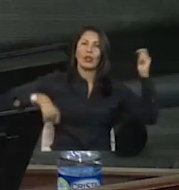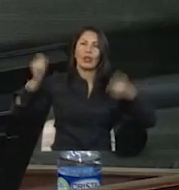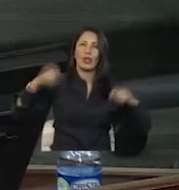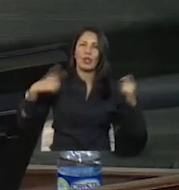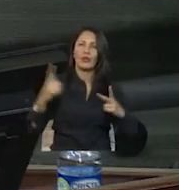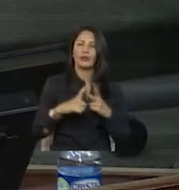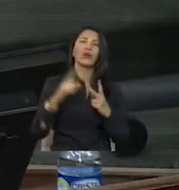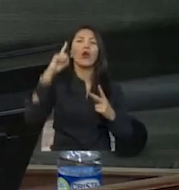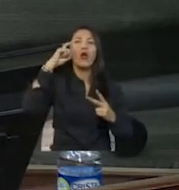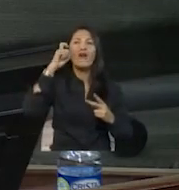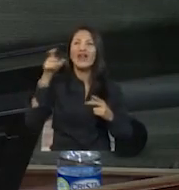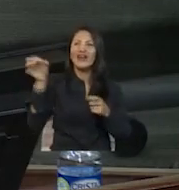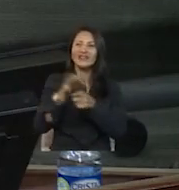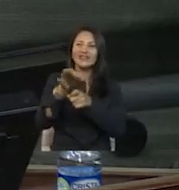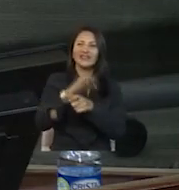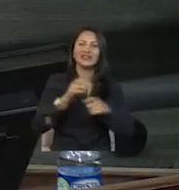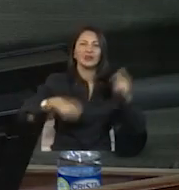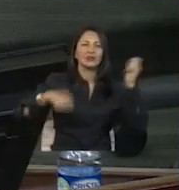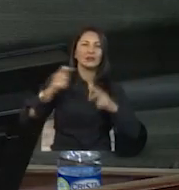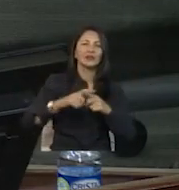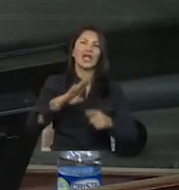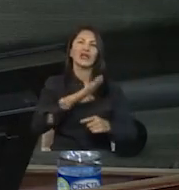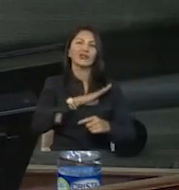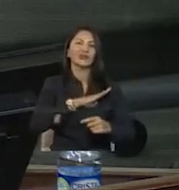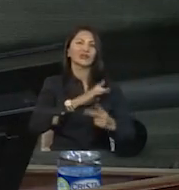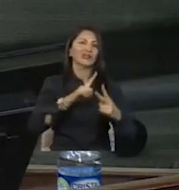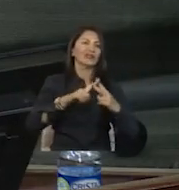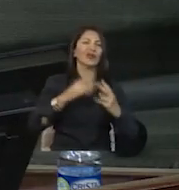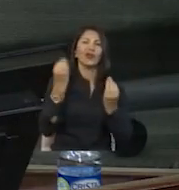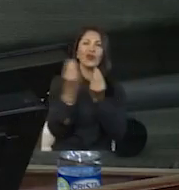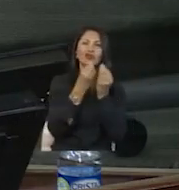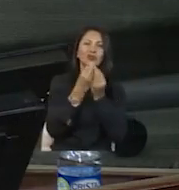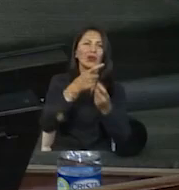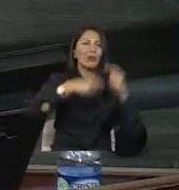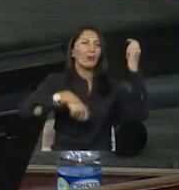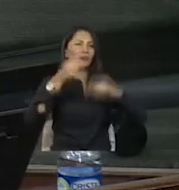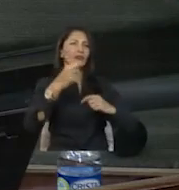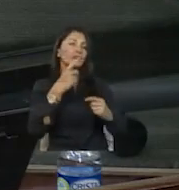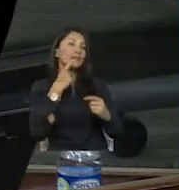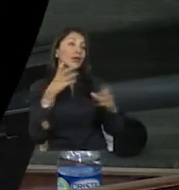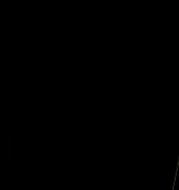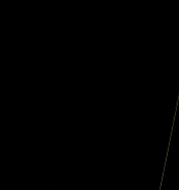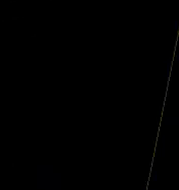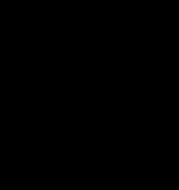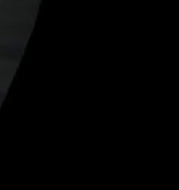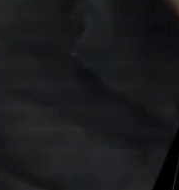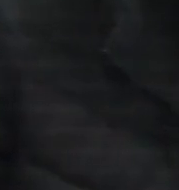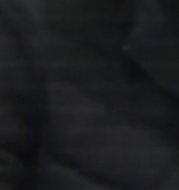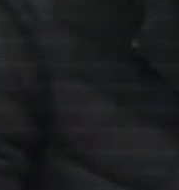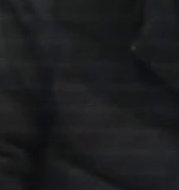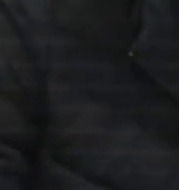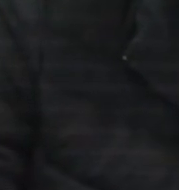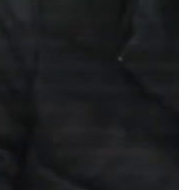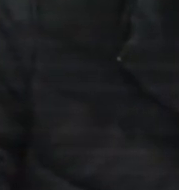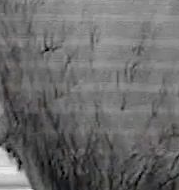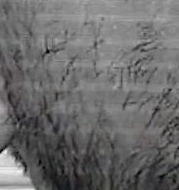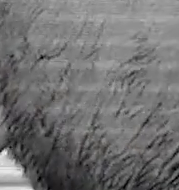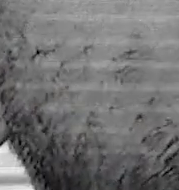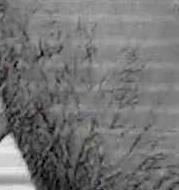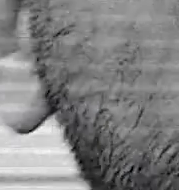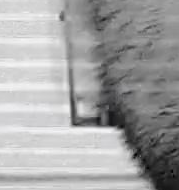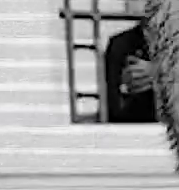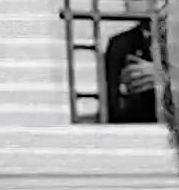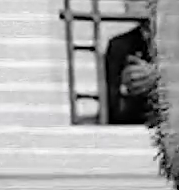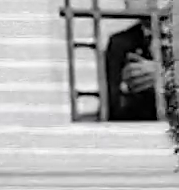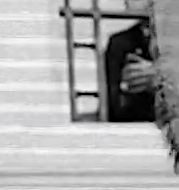las gobernaciones, en las asambleas, las alcaldías, los consejos. A ver si revisamos, porque Colombia se dice que es uno de los países